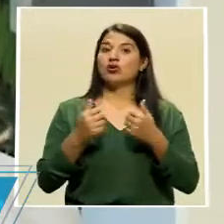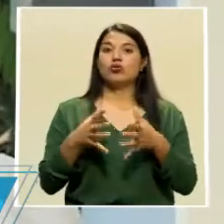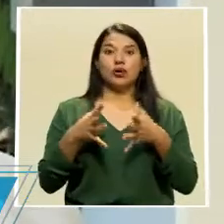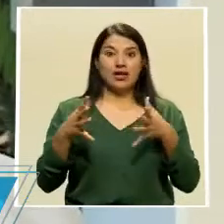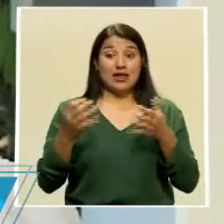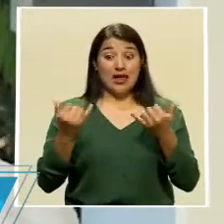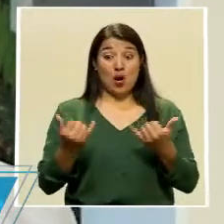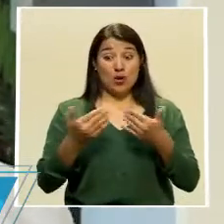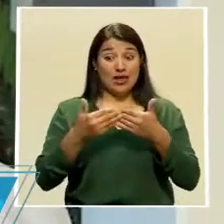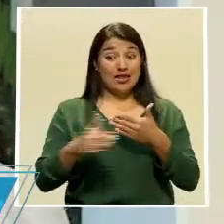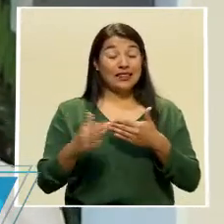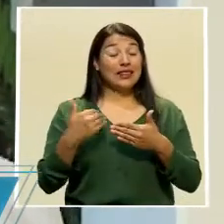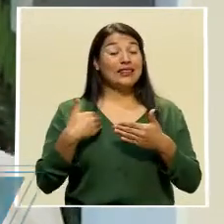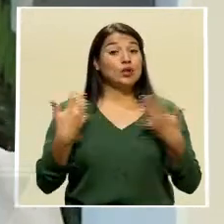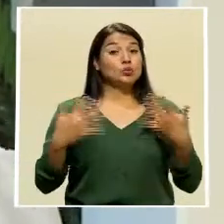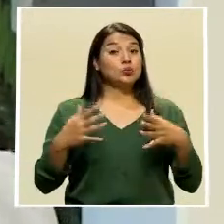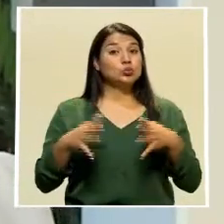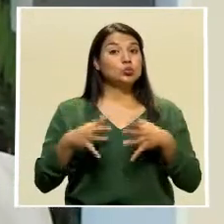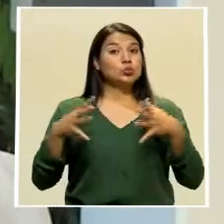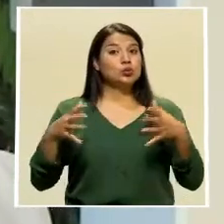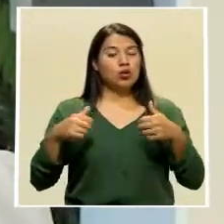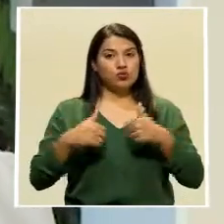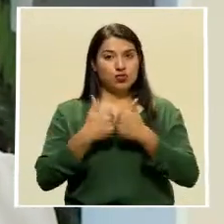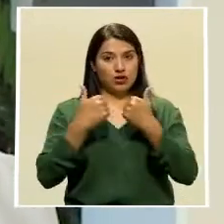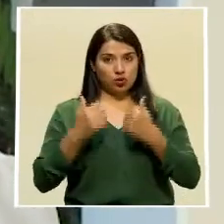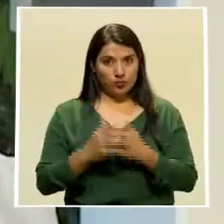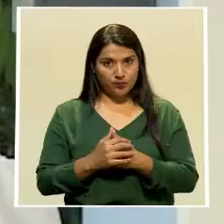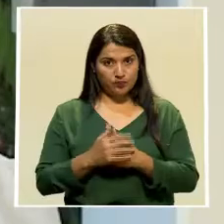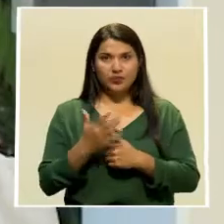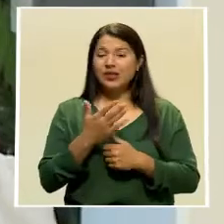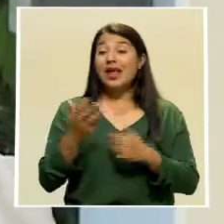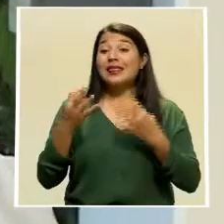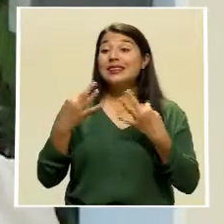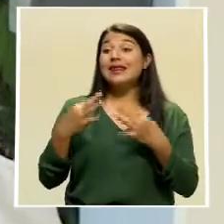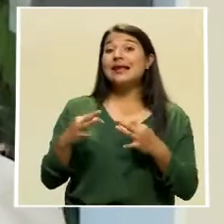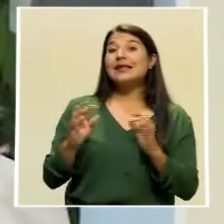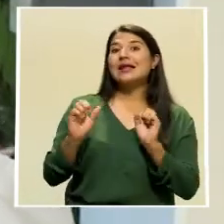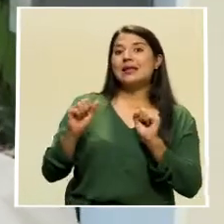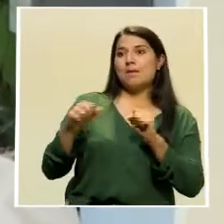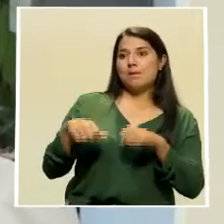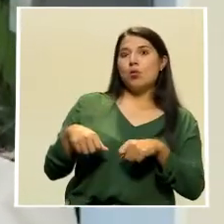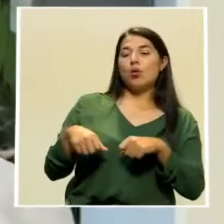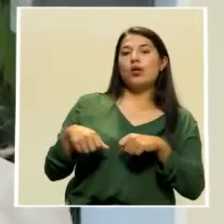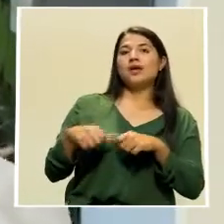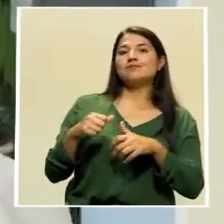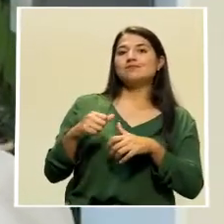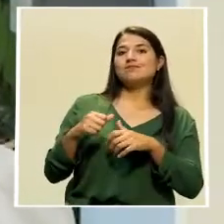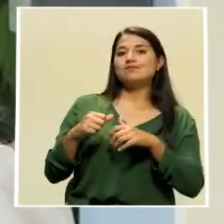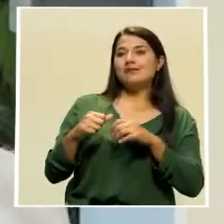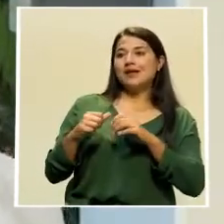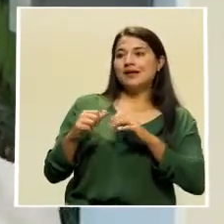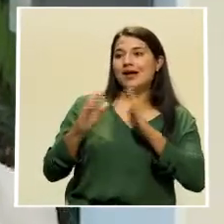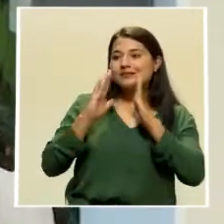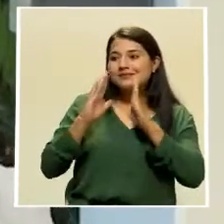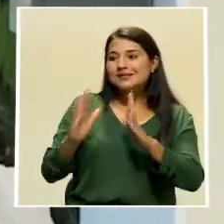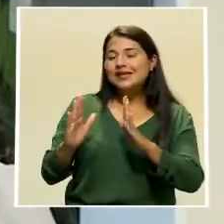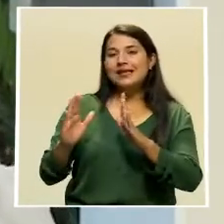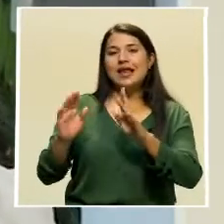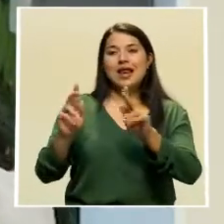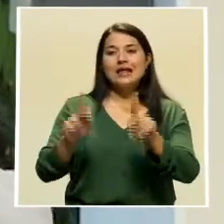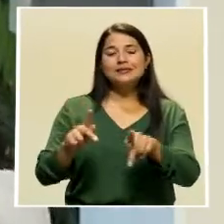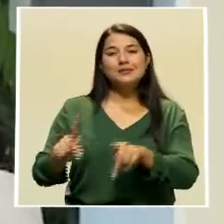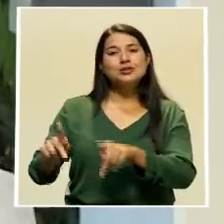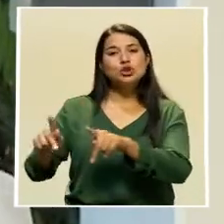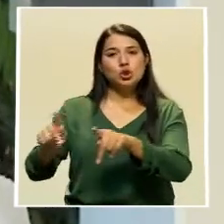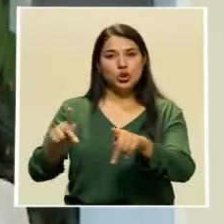este momento tiene un gran reto, y es tratar de responder a la ciudadanía costarricense cuáles son los objetivos